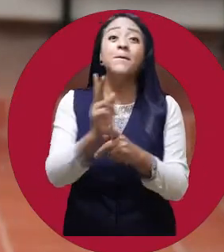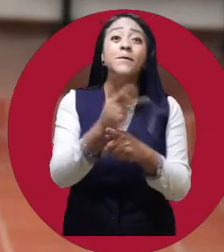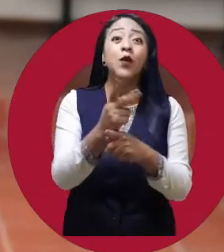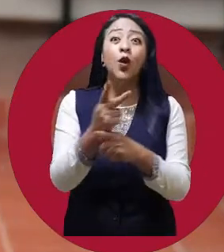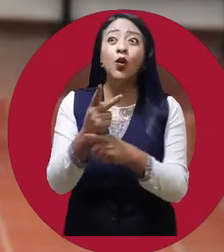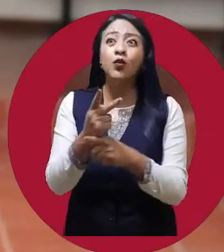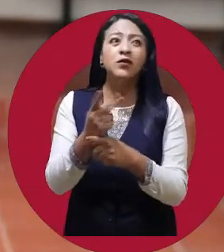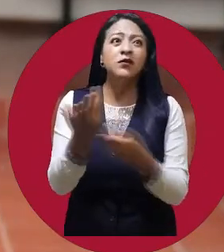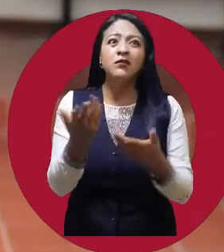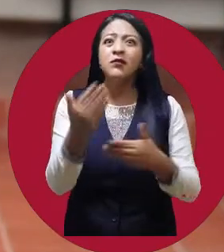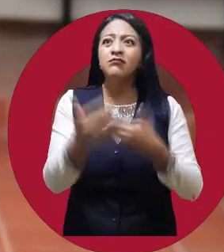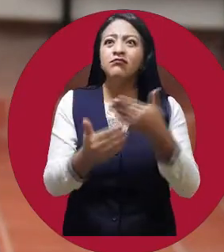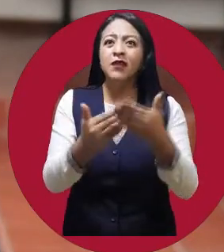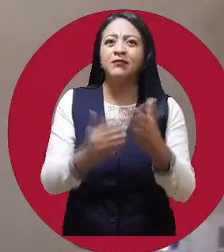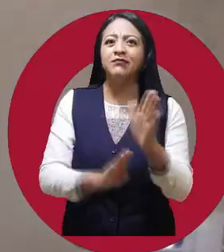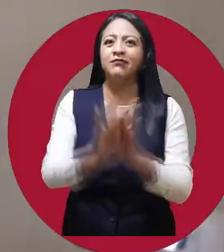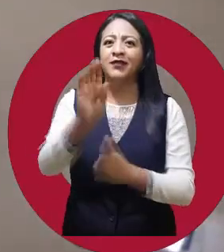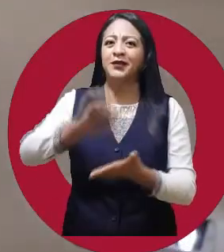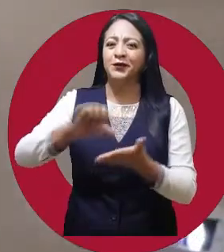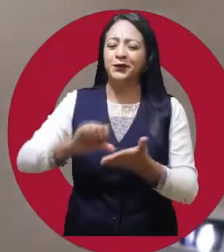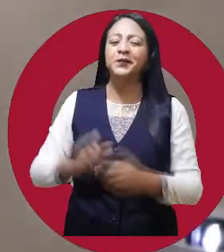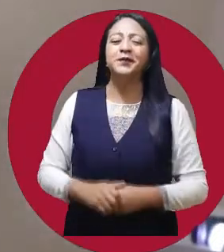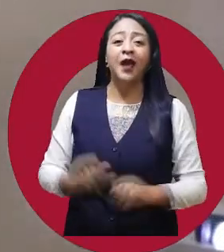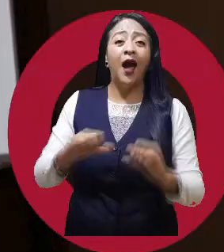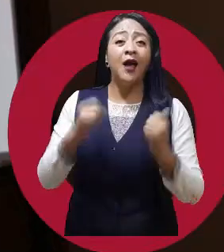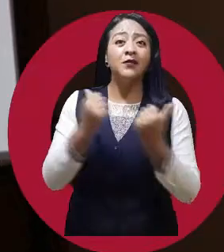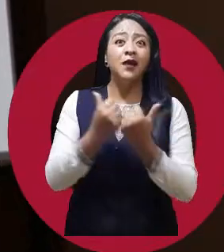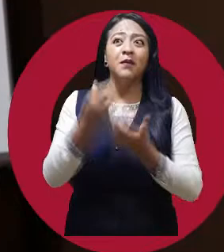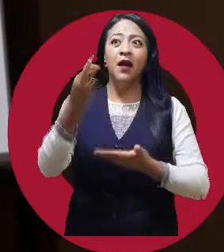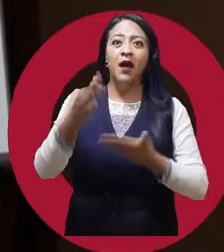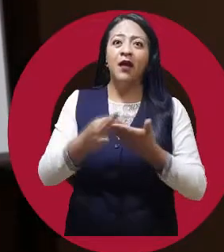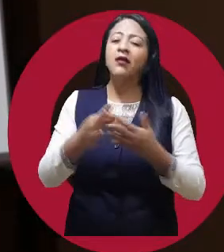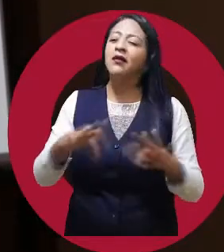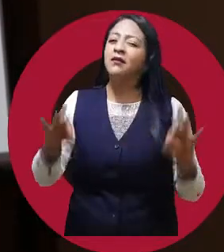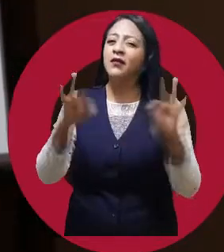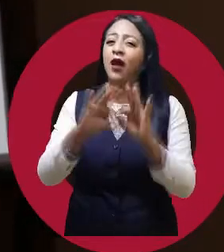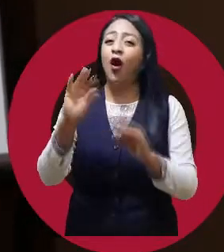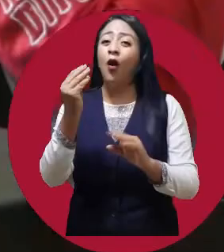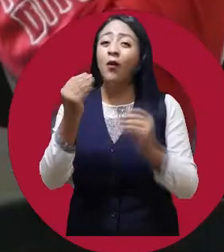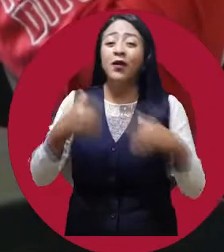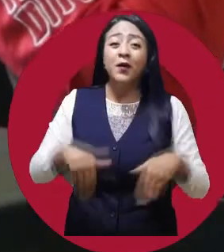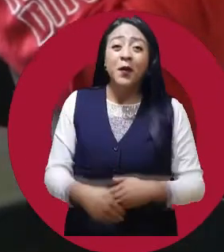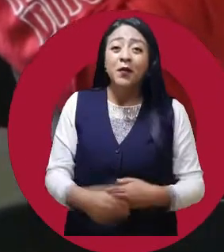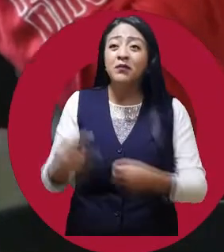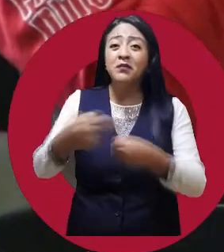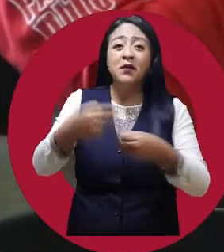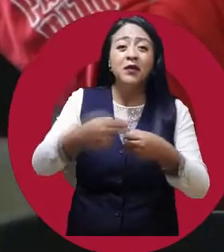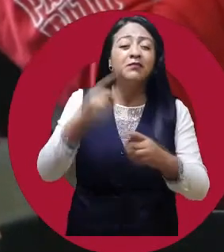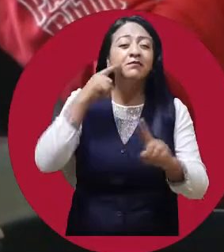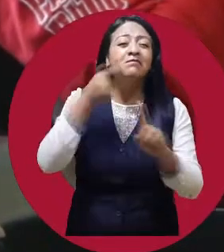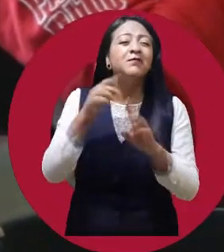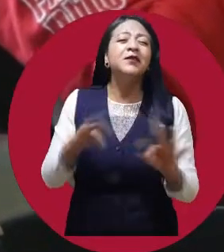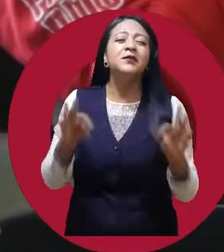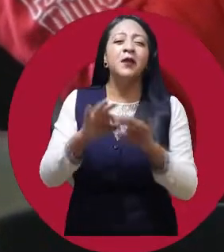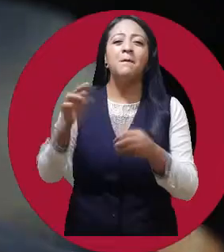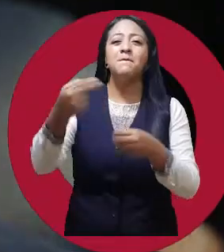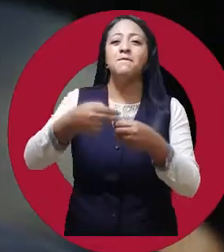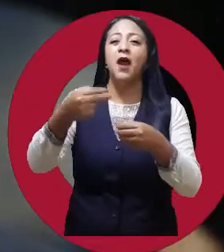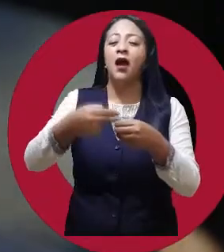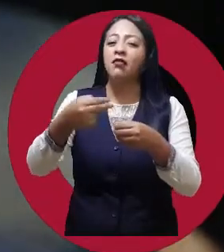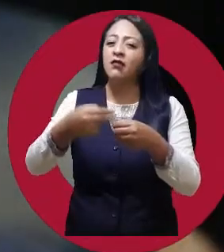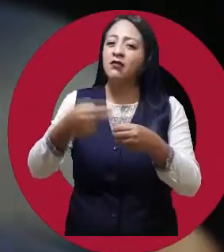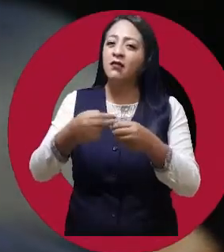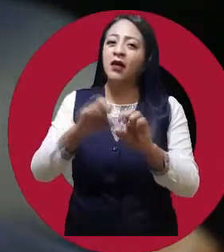producir algo para nuestra ciudad. La Asamblea Cantonal es una demanda de los jóvenes y adolescentes otavaleños, cuyo objetivo es legitimar su